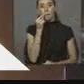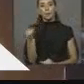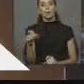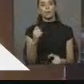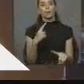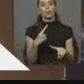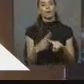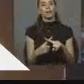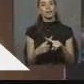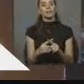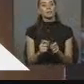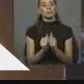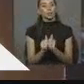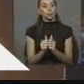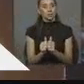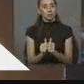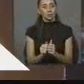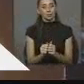ex colega,